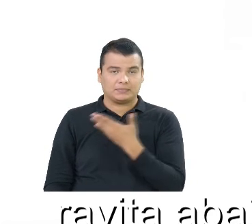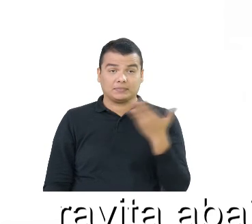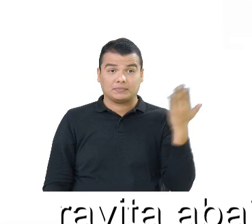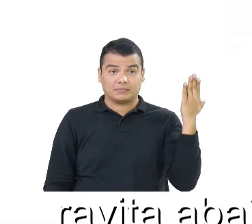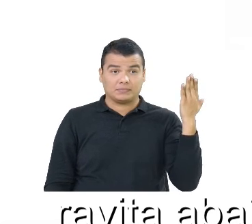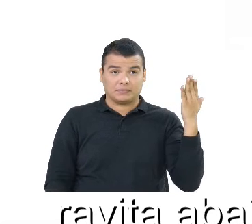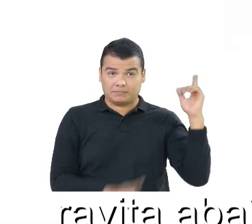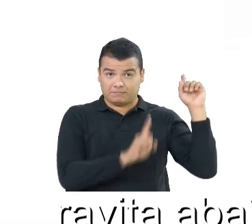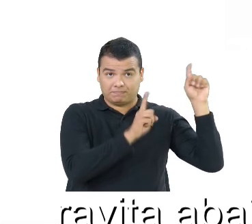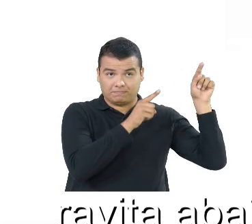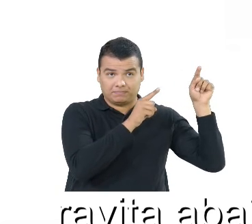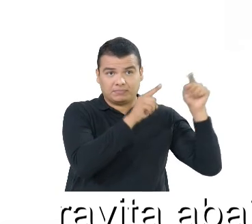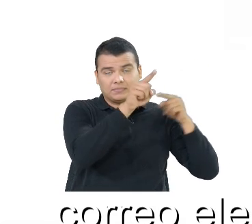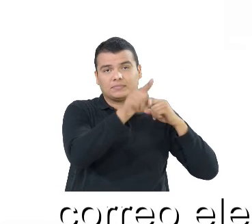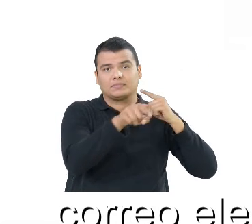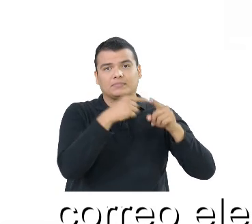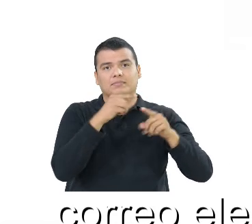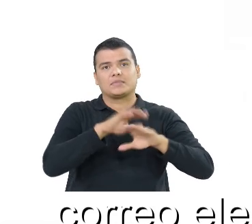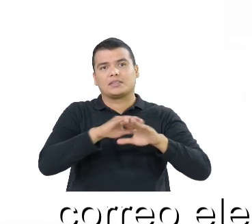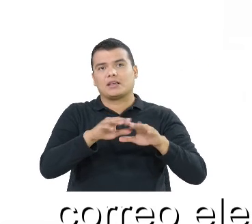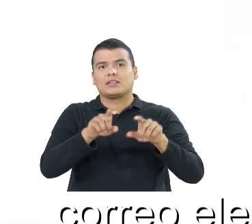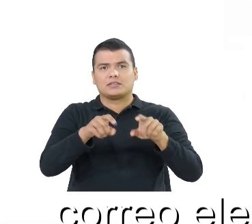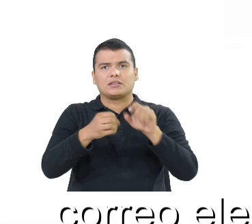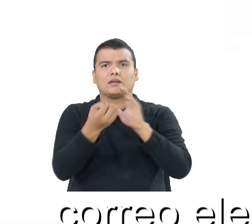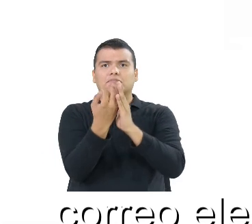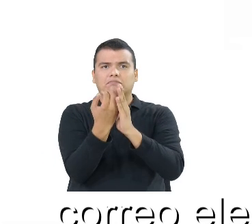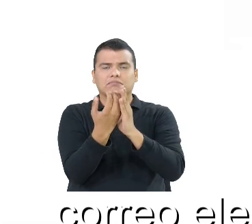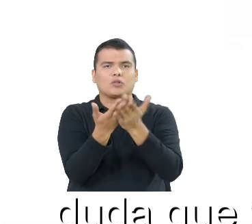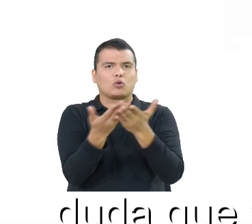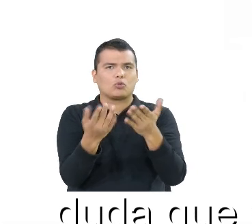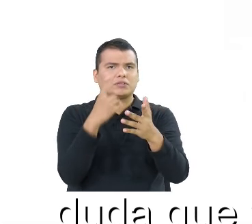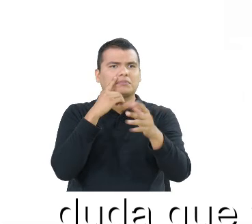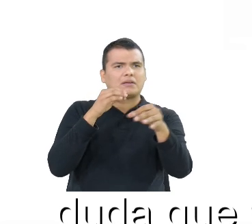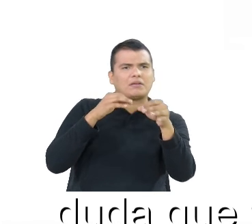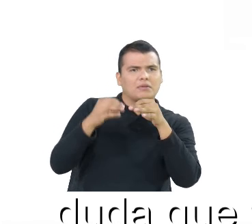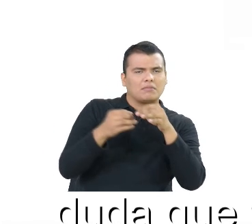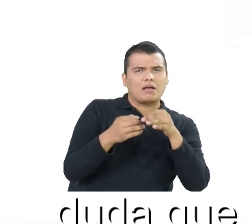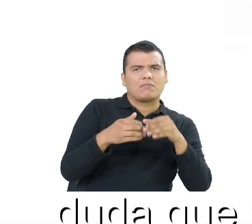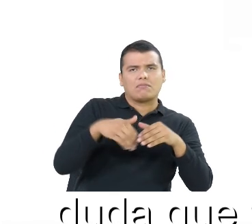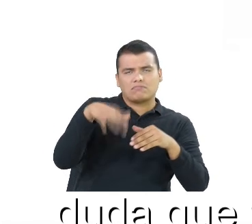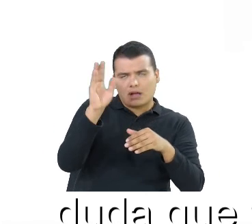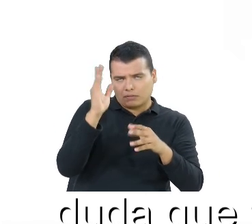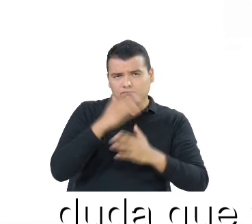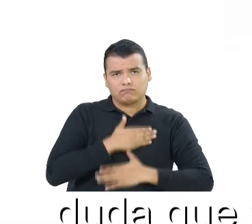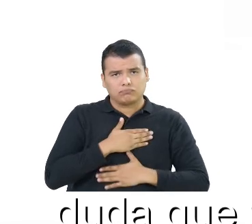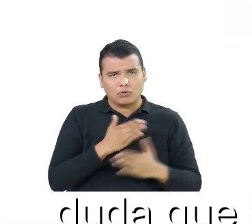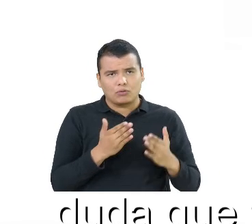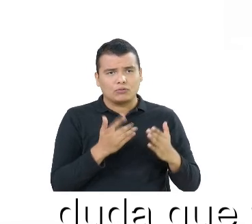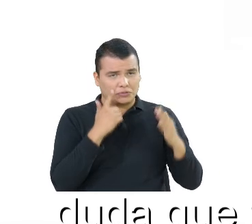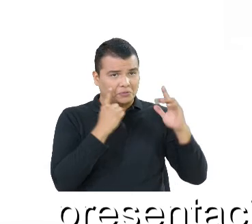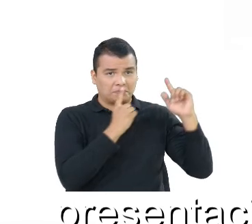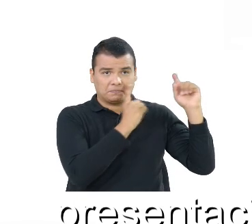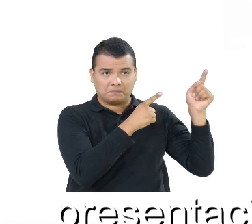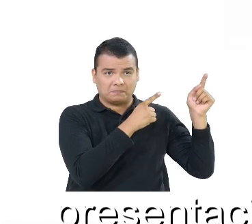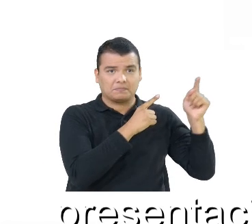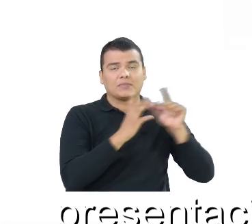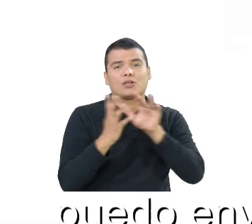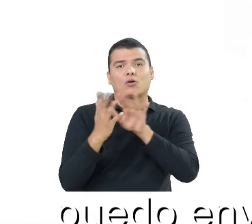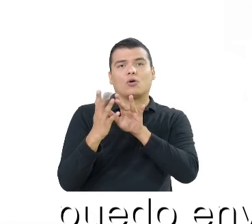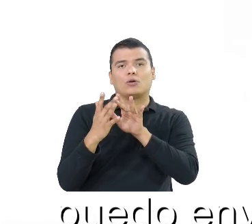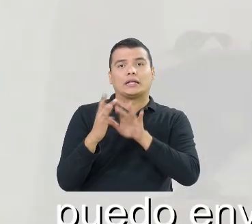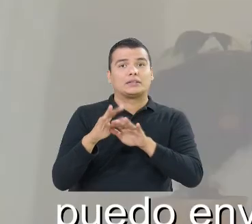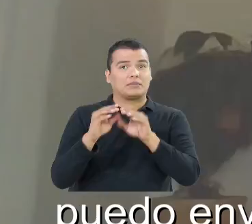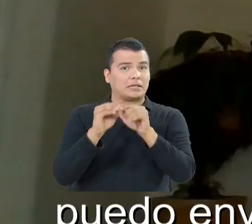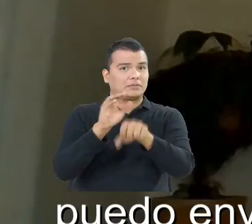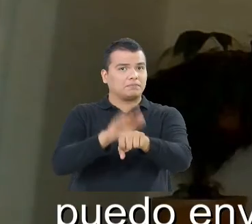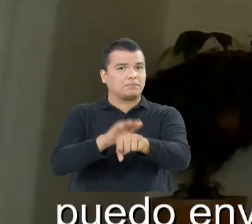sobre esta presentación, si necesitan más material, les puedo enviar más material sobre esto que hablamos aquí. Lo importante aquí, lo último que